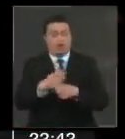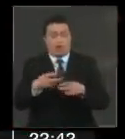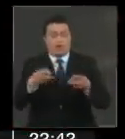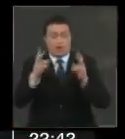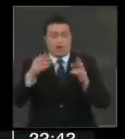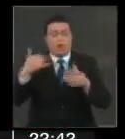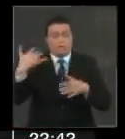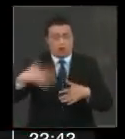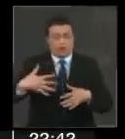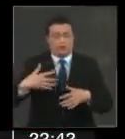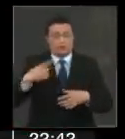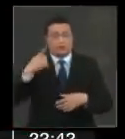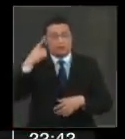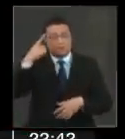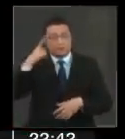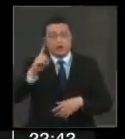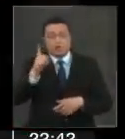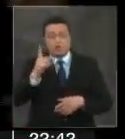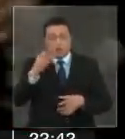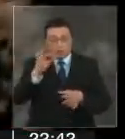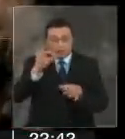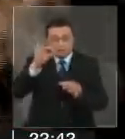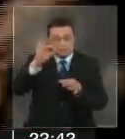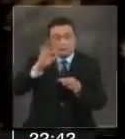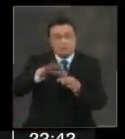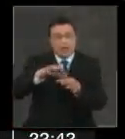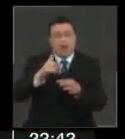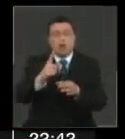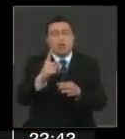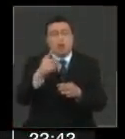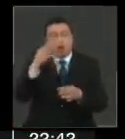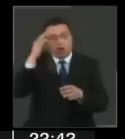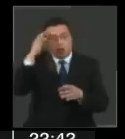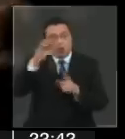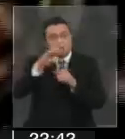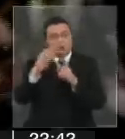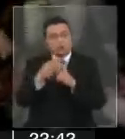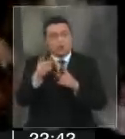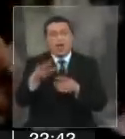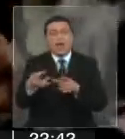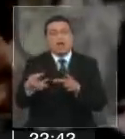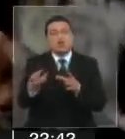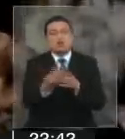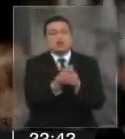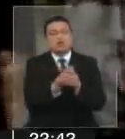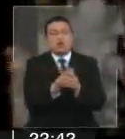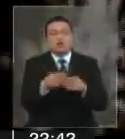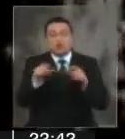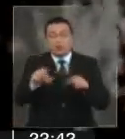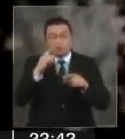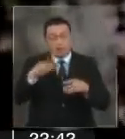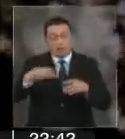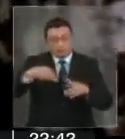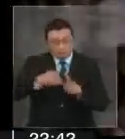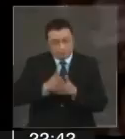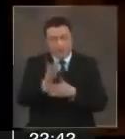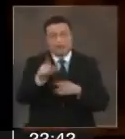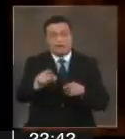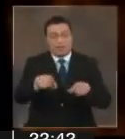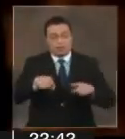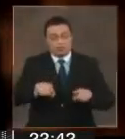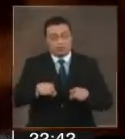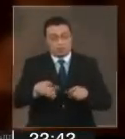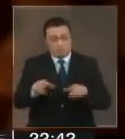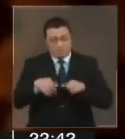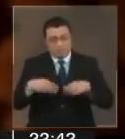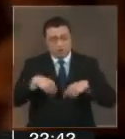importante. Pero si no logramos sembrar una cultura de la inclusión que parte casi que adentro de ti mismo, luego tu